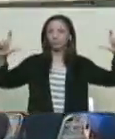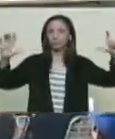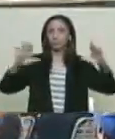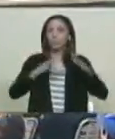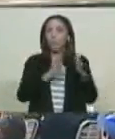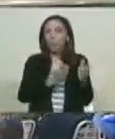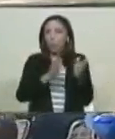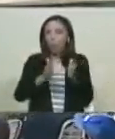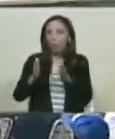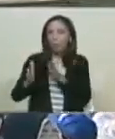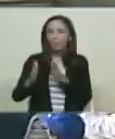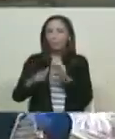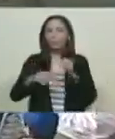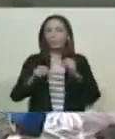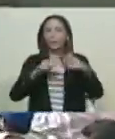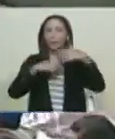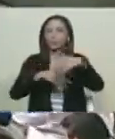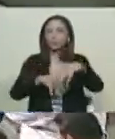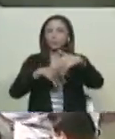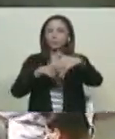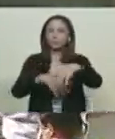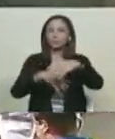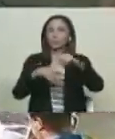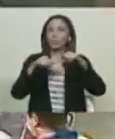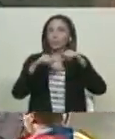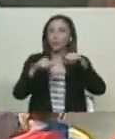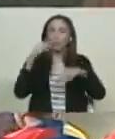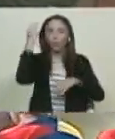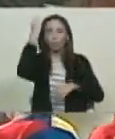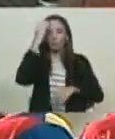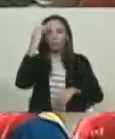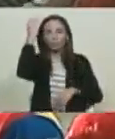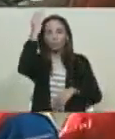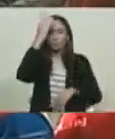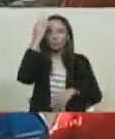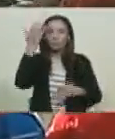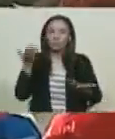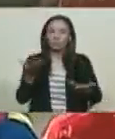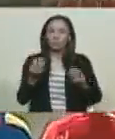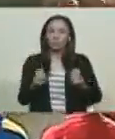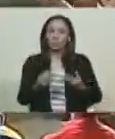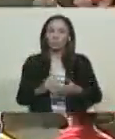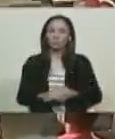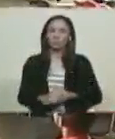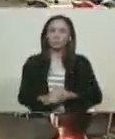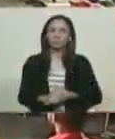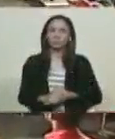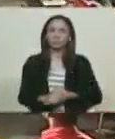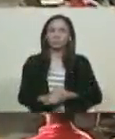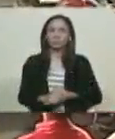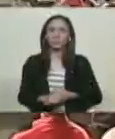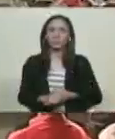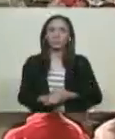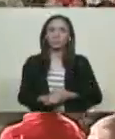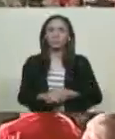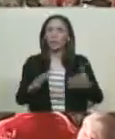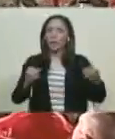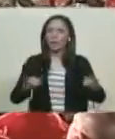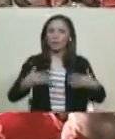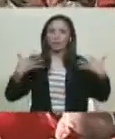organizar movilizaciones permanentes, conciencia, motivación, movilización,